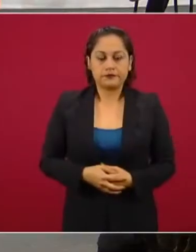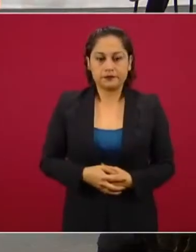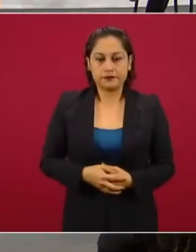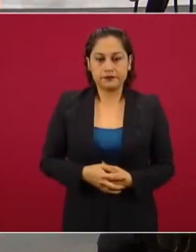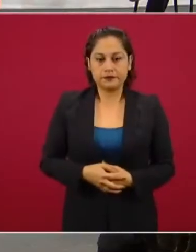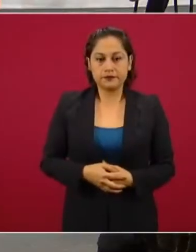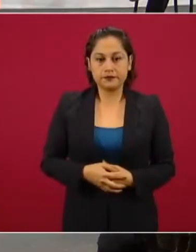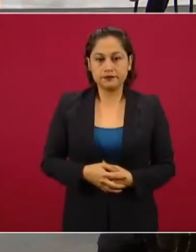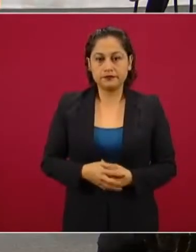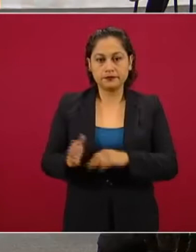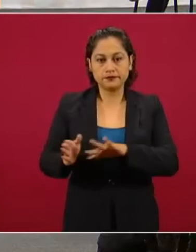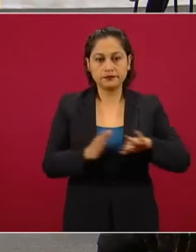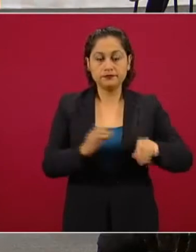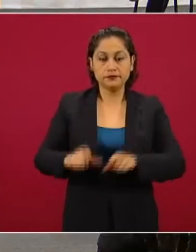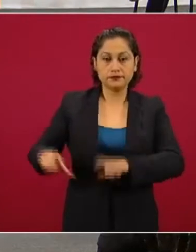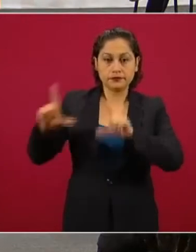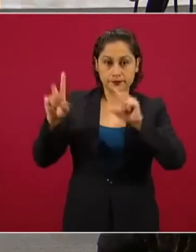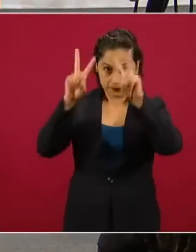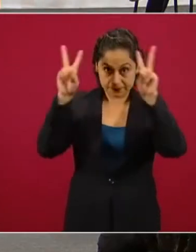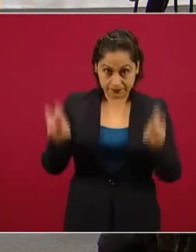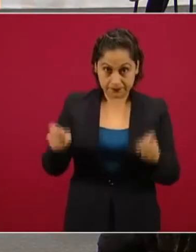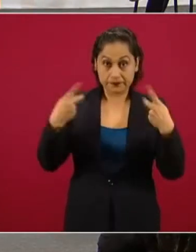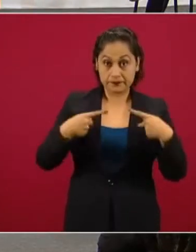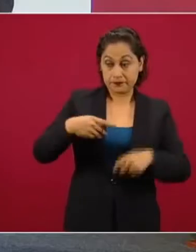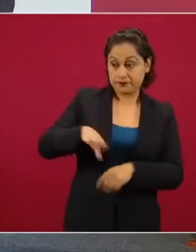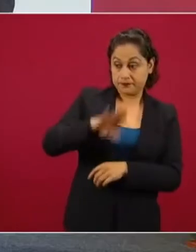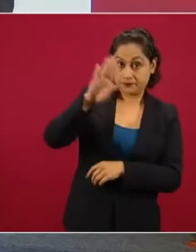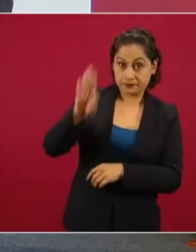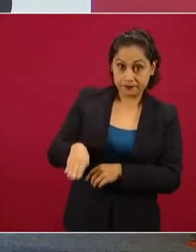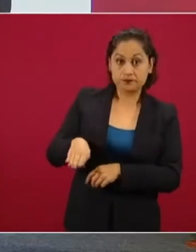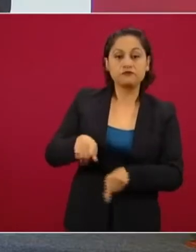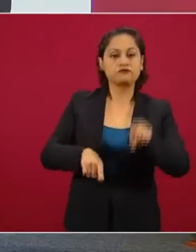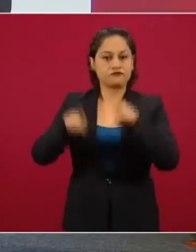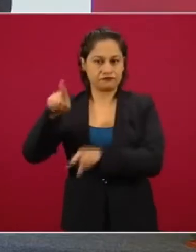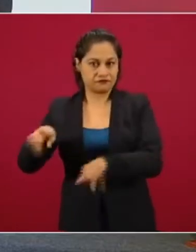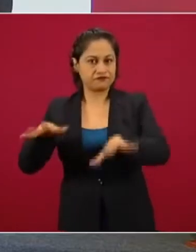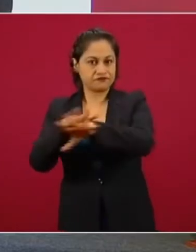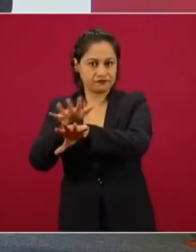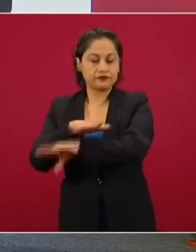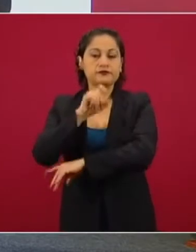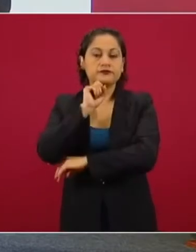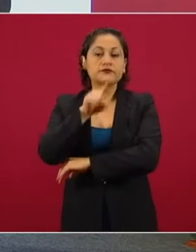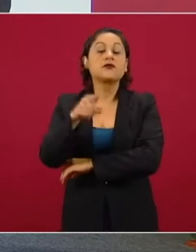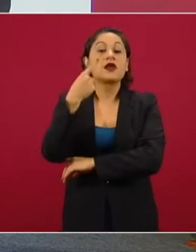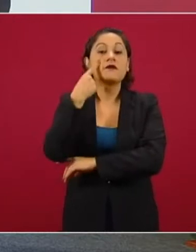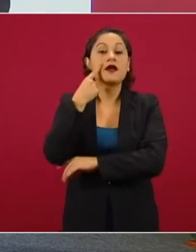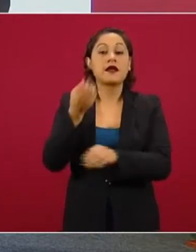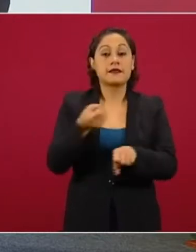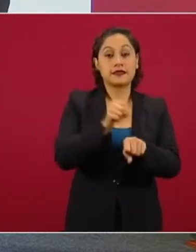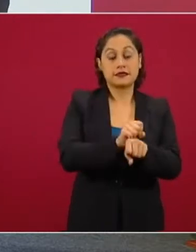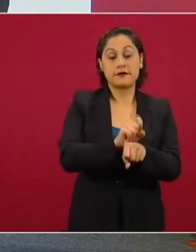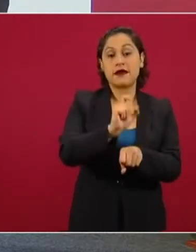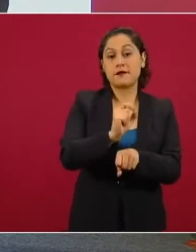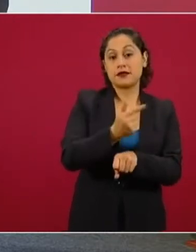por favor. En la mortalidad también hemos tenido variaciones. En general, llegamos a un punto máximo en la semana 27